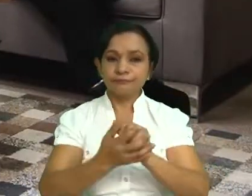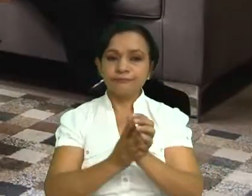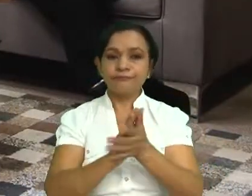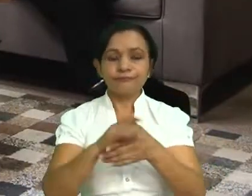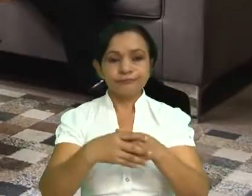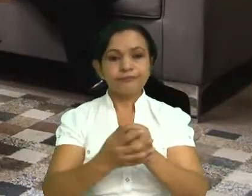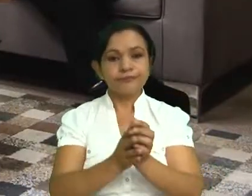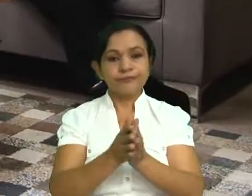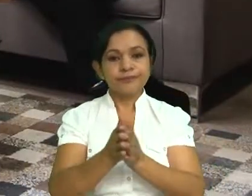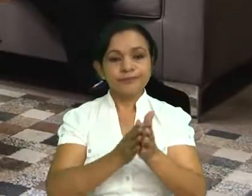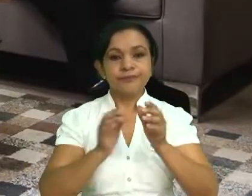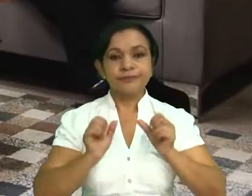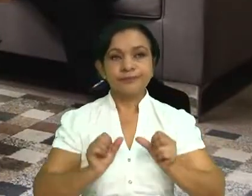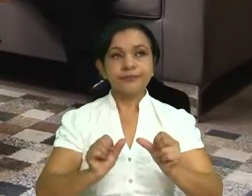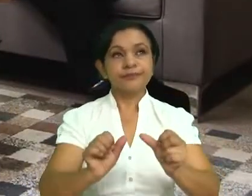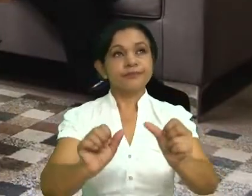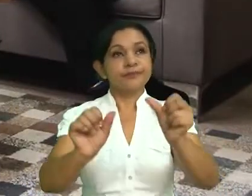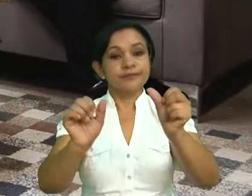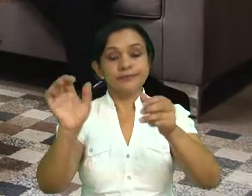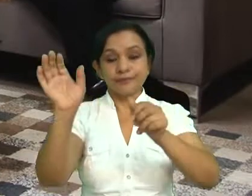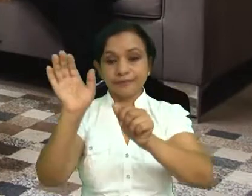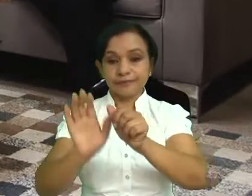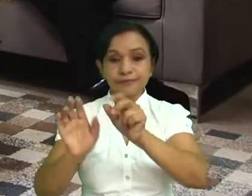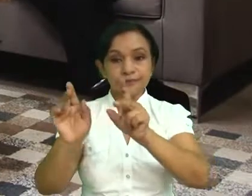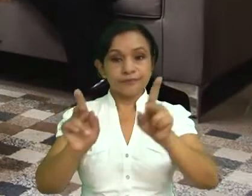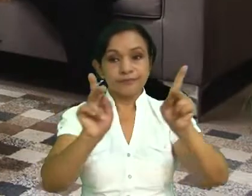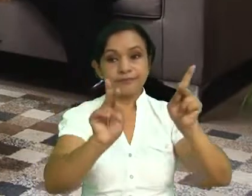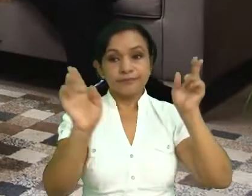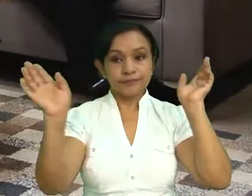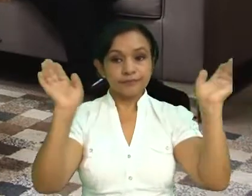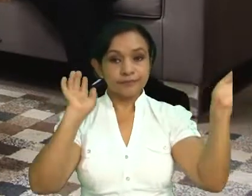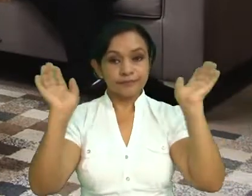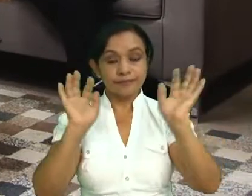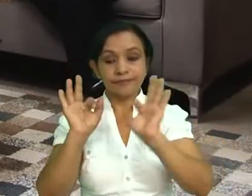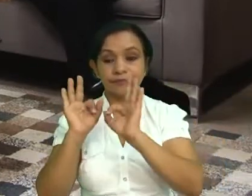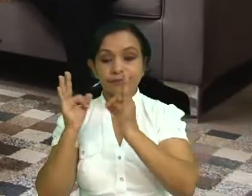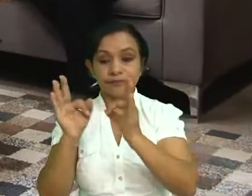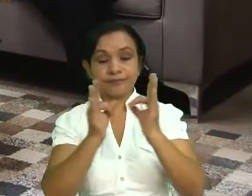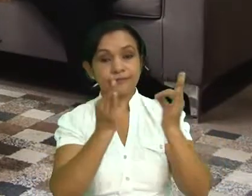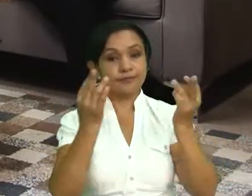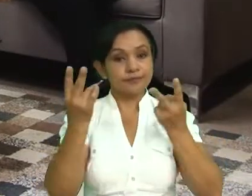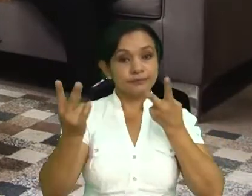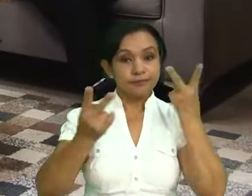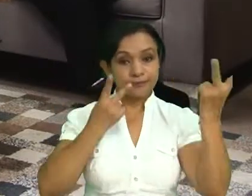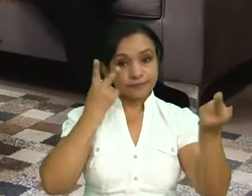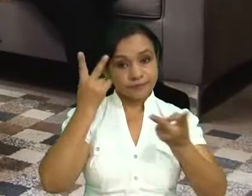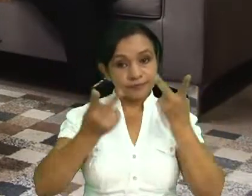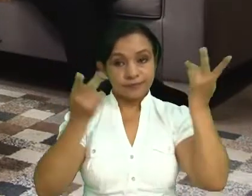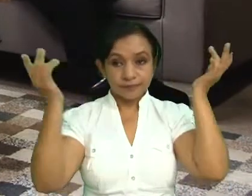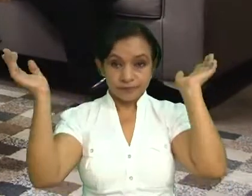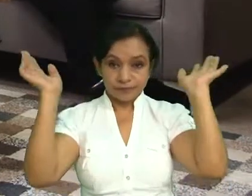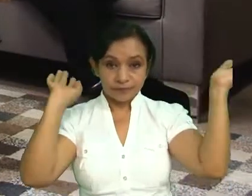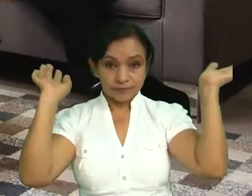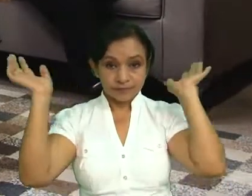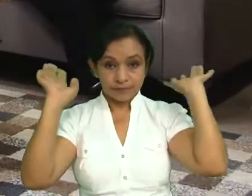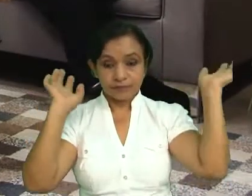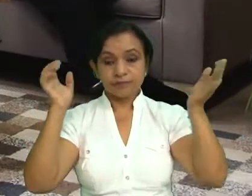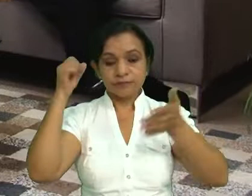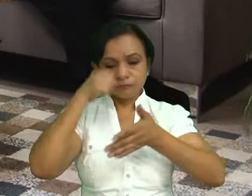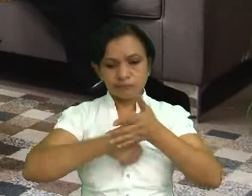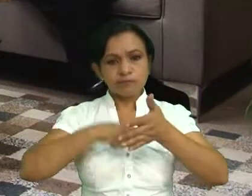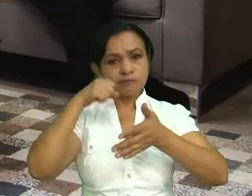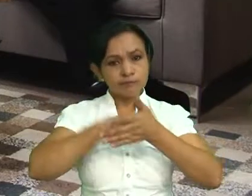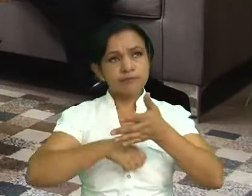permanente de las manos de cada uno de los comerciantes y de las familias que visitan los mercados. Tenemos también el esfuerzo que